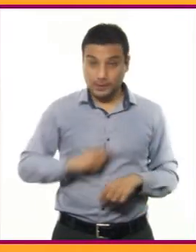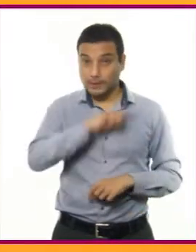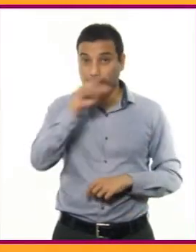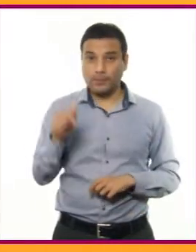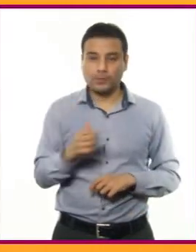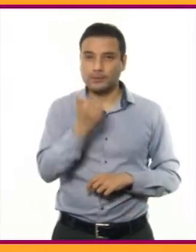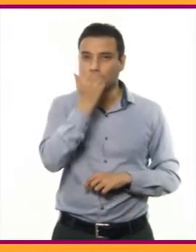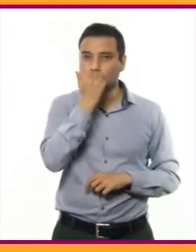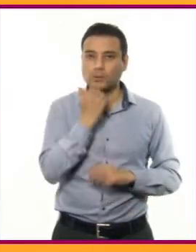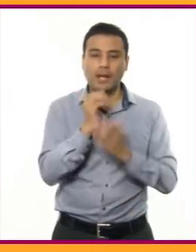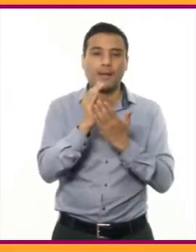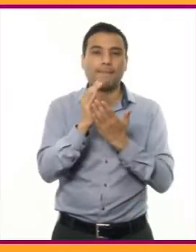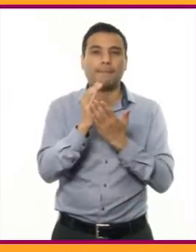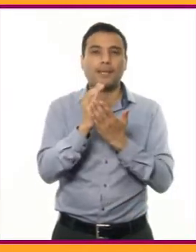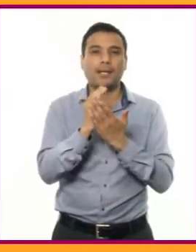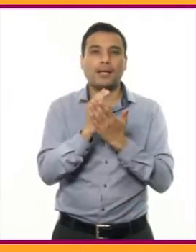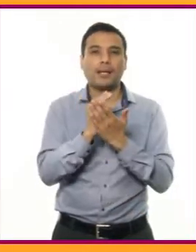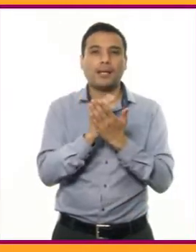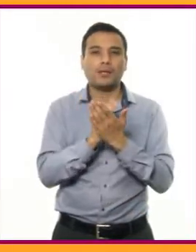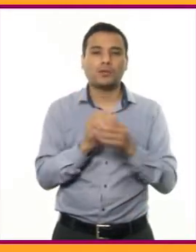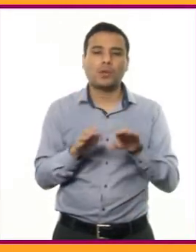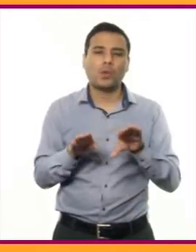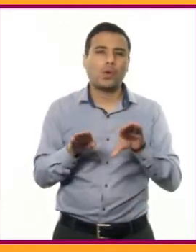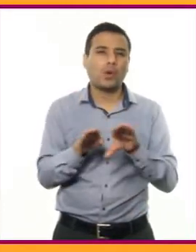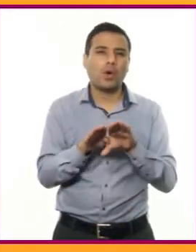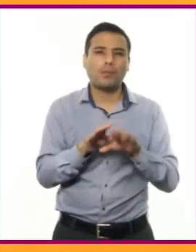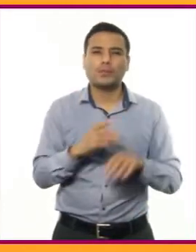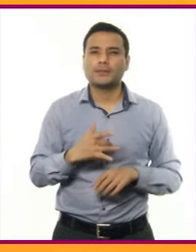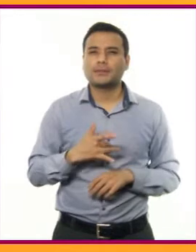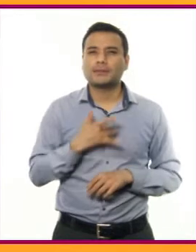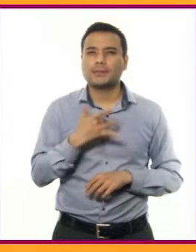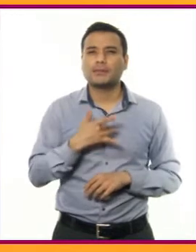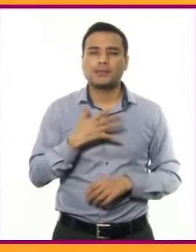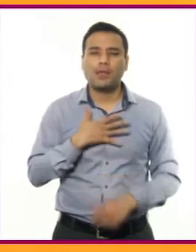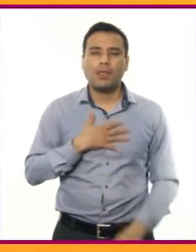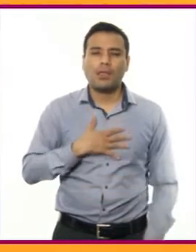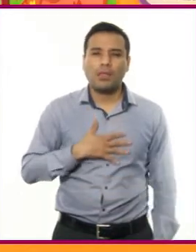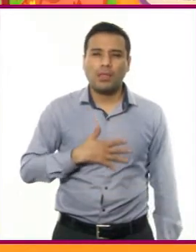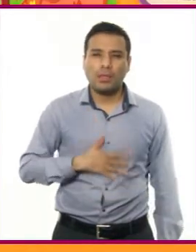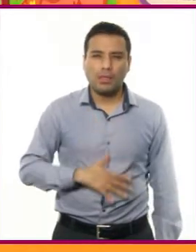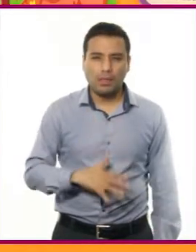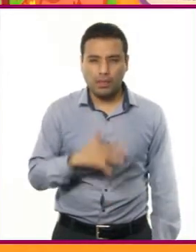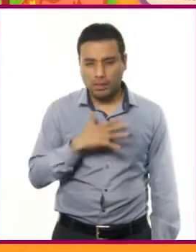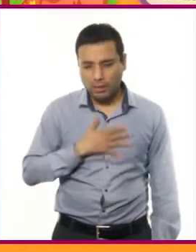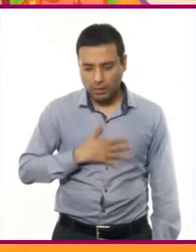de azúcar, lo que provoca un estado físico de agotamiento y cansancio.